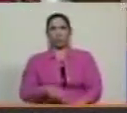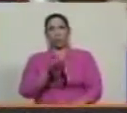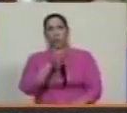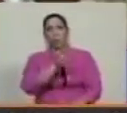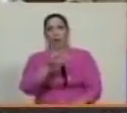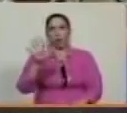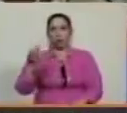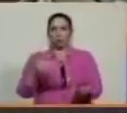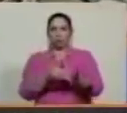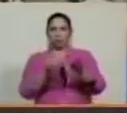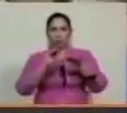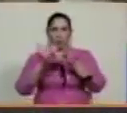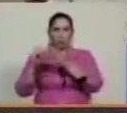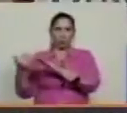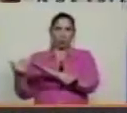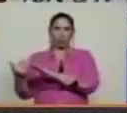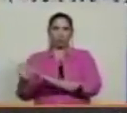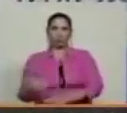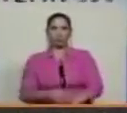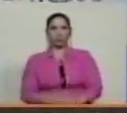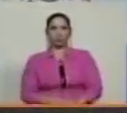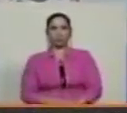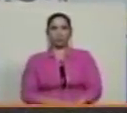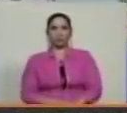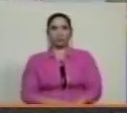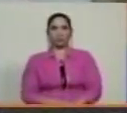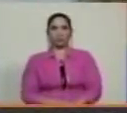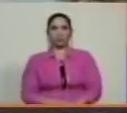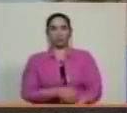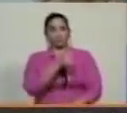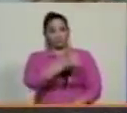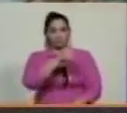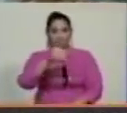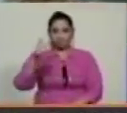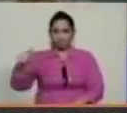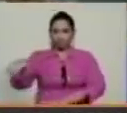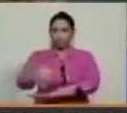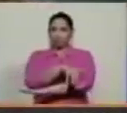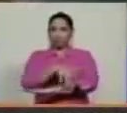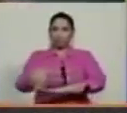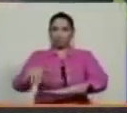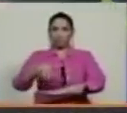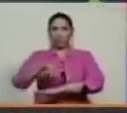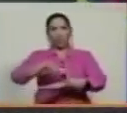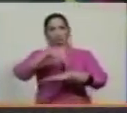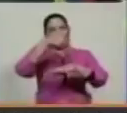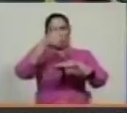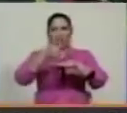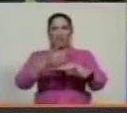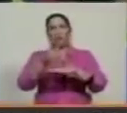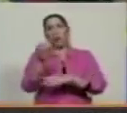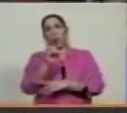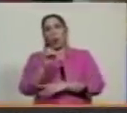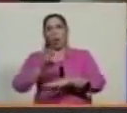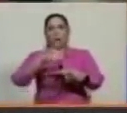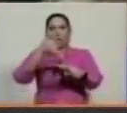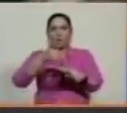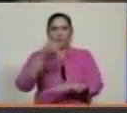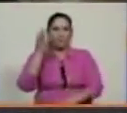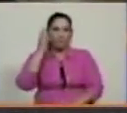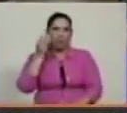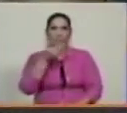45.000 comunidades. Y cada una de esas calles va a tener un jefe o una jefa, preferiblemente una jefa para que mande.